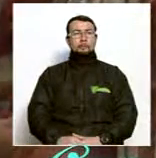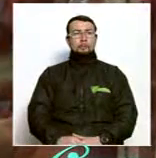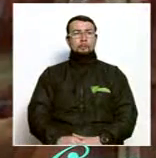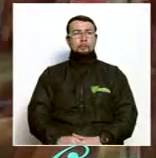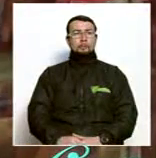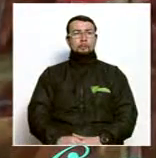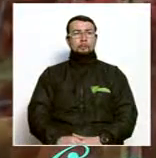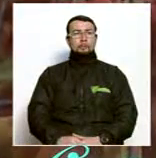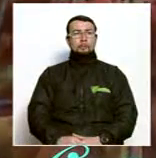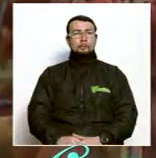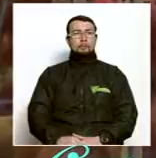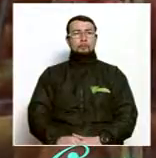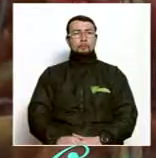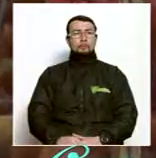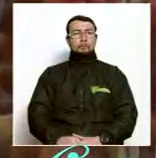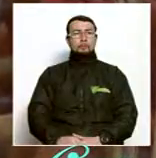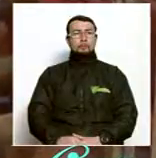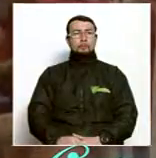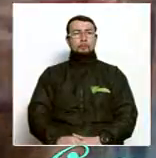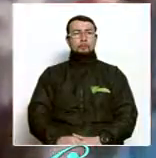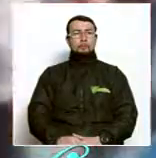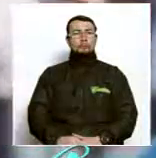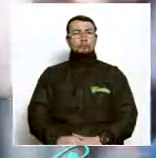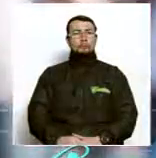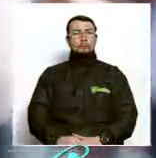escondido en tu